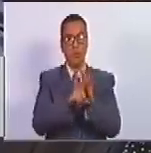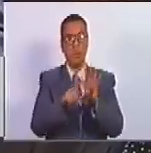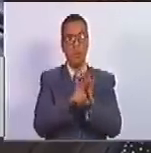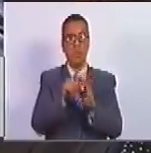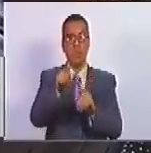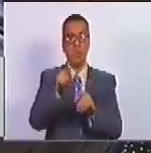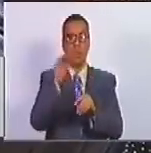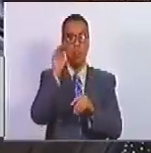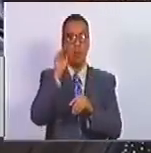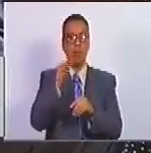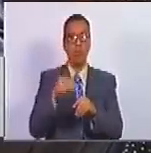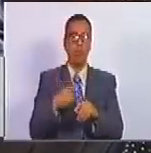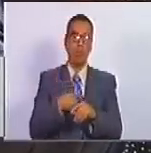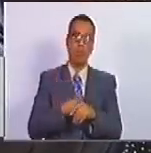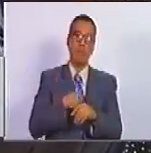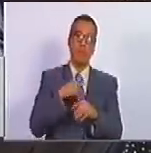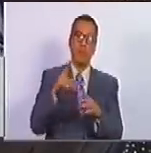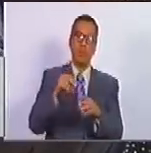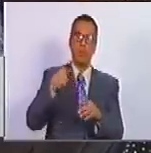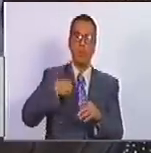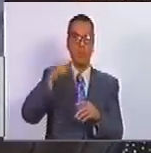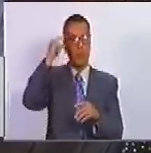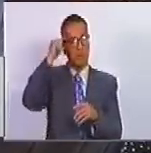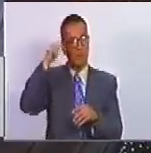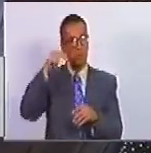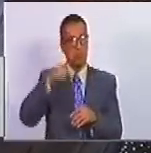hecho duro e incierto al no existir hasta el día de hoy.